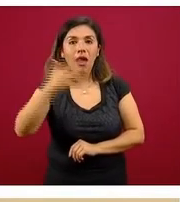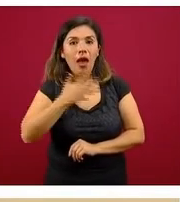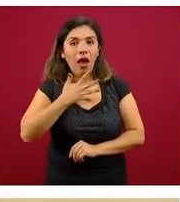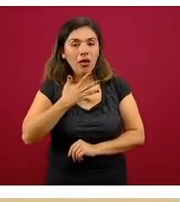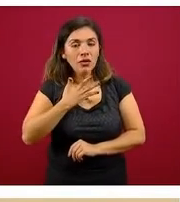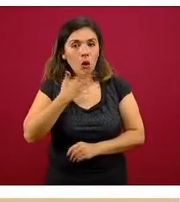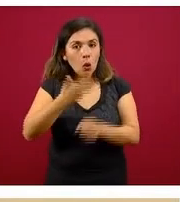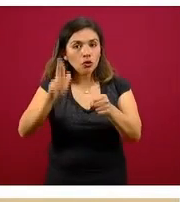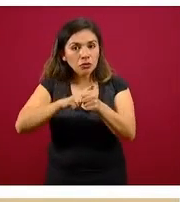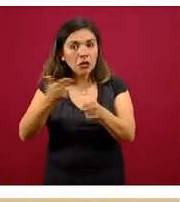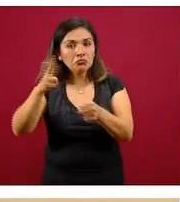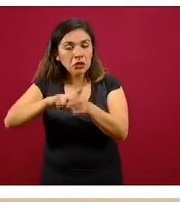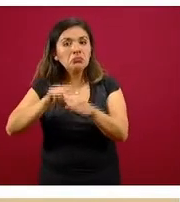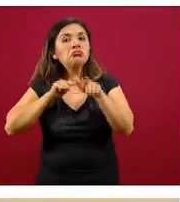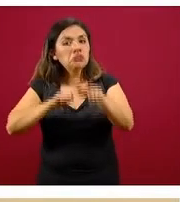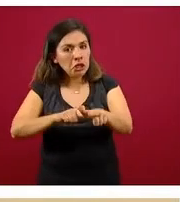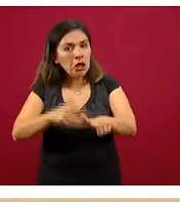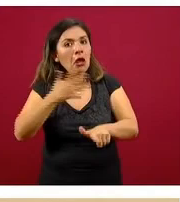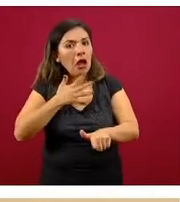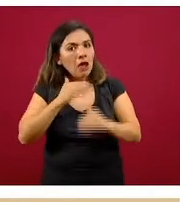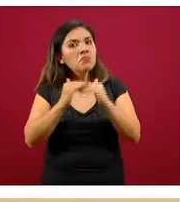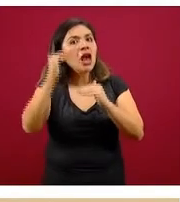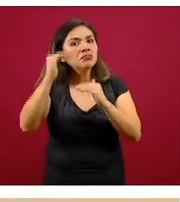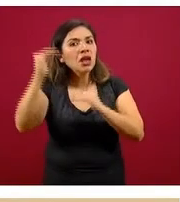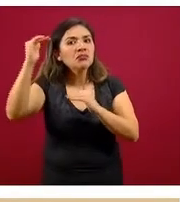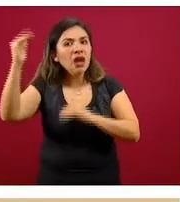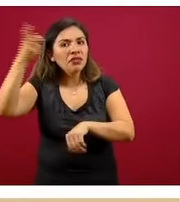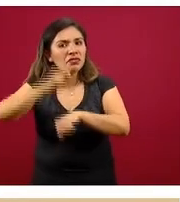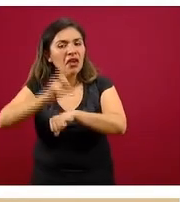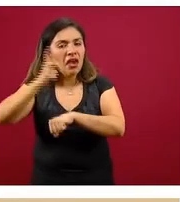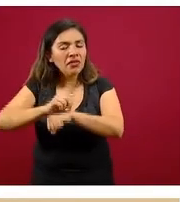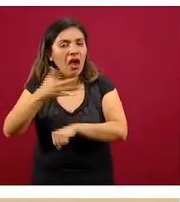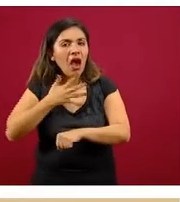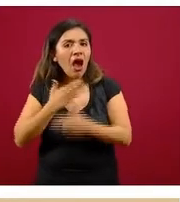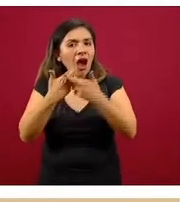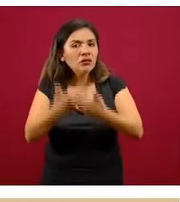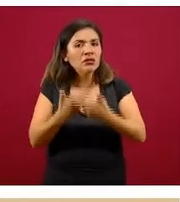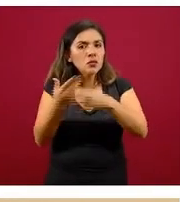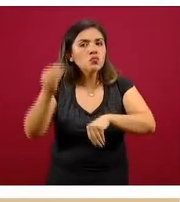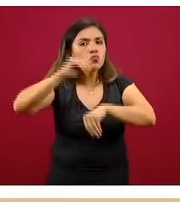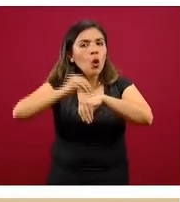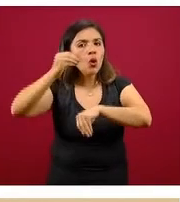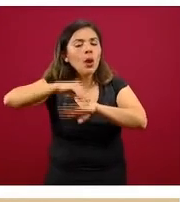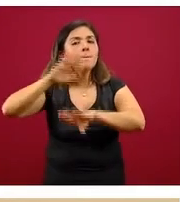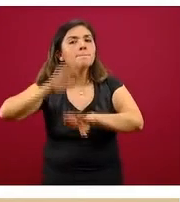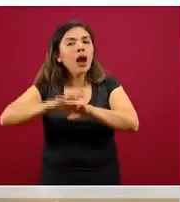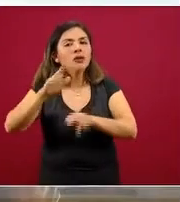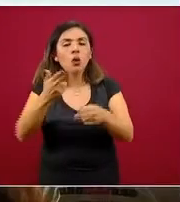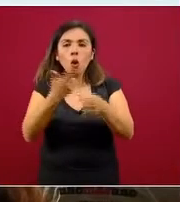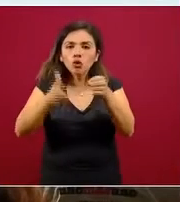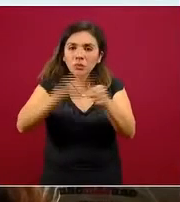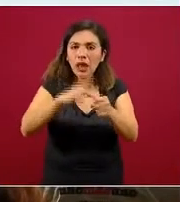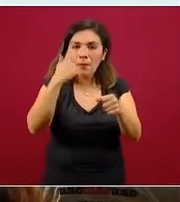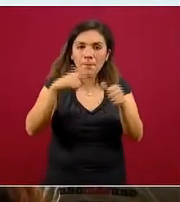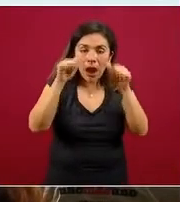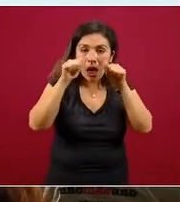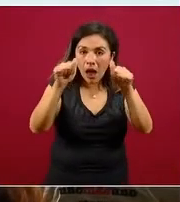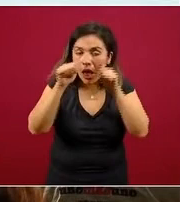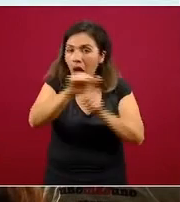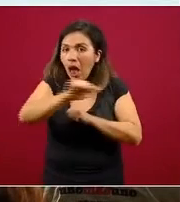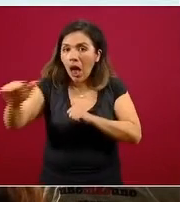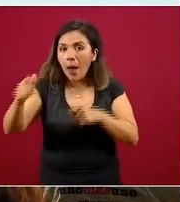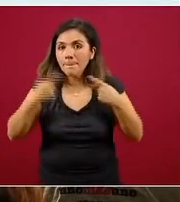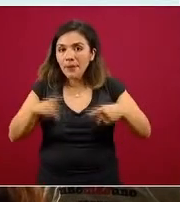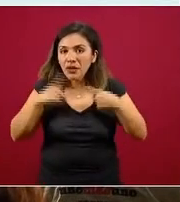897, y continuamos con esta tendencia ascendente de tener siempre tanto unidades COVID como camas IRA